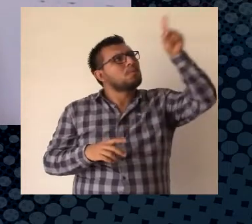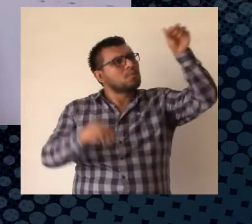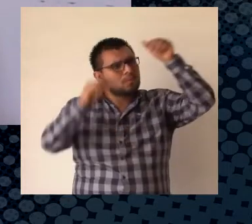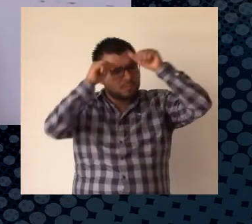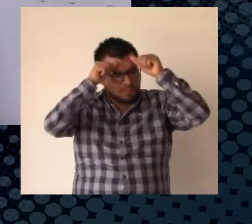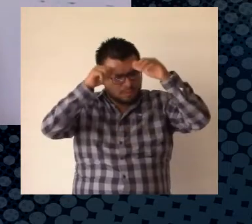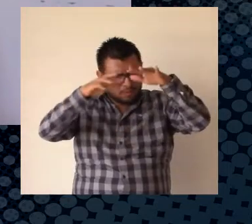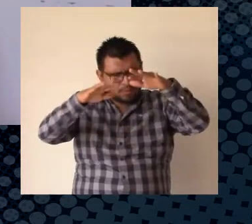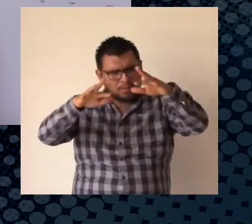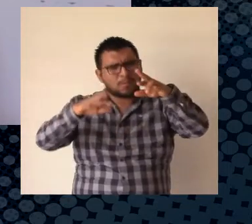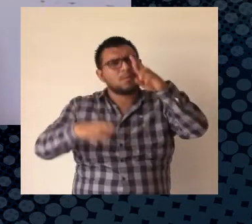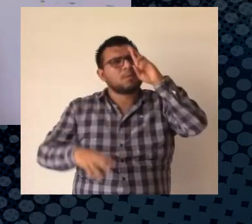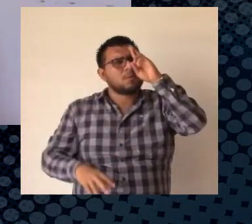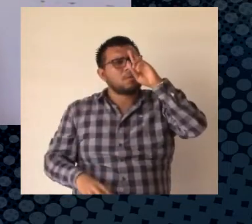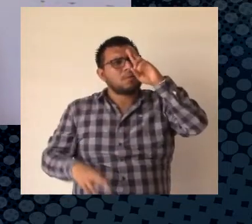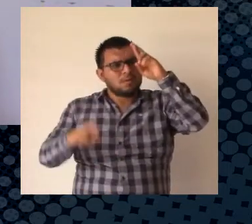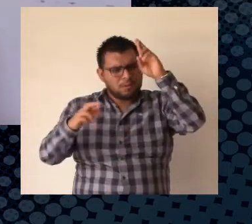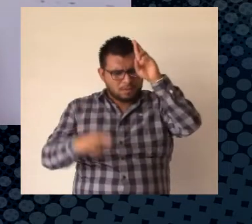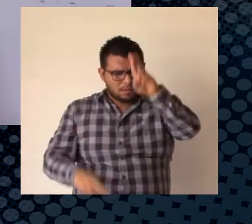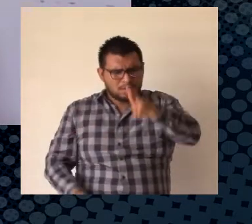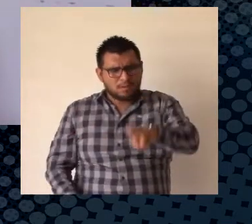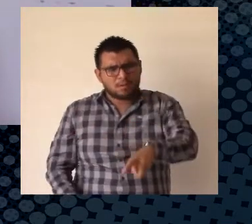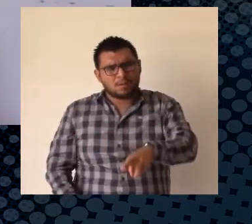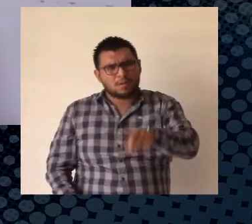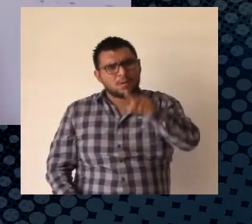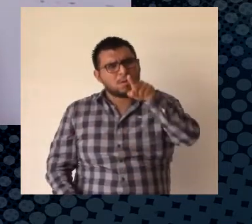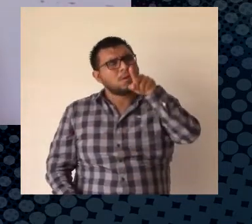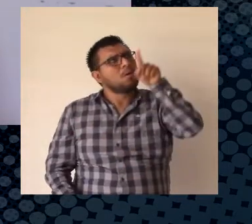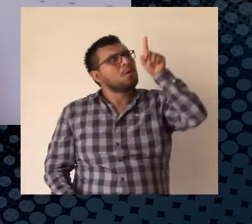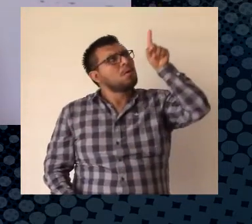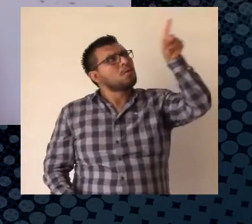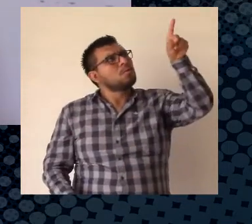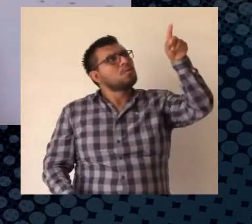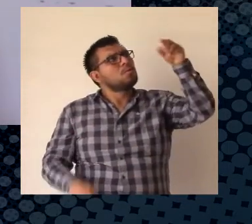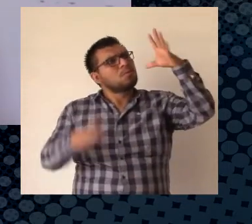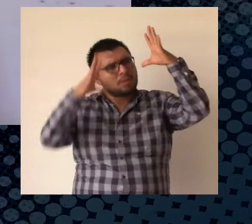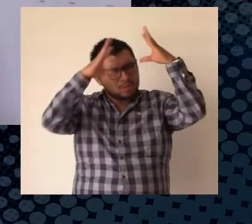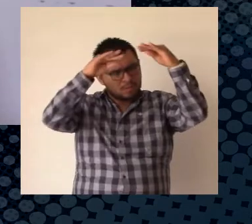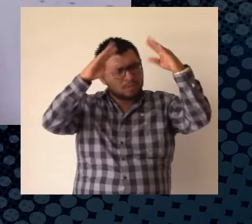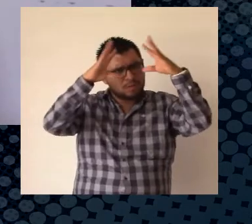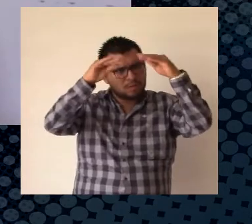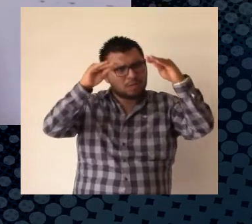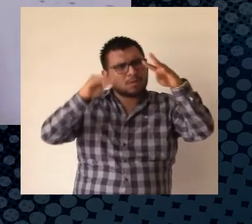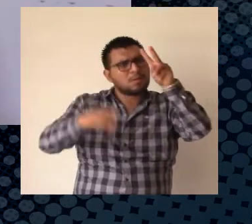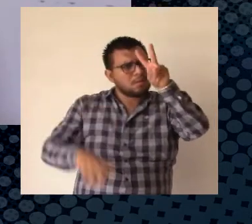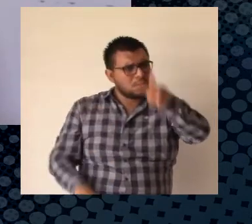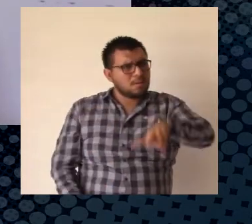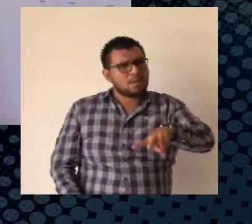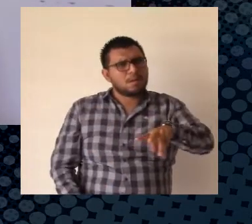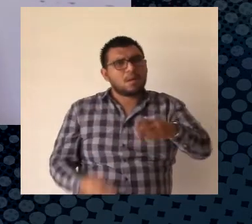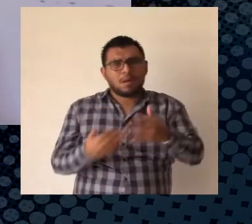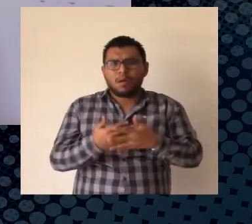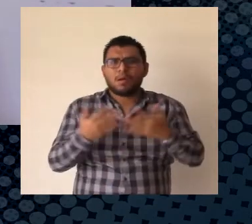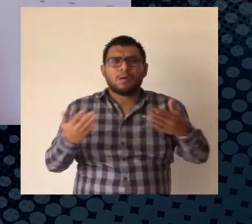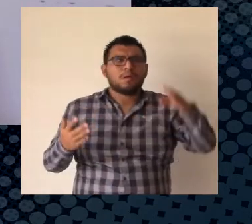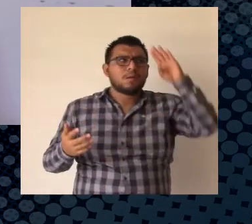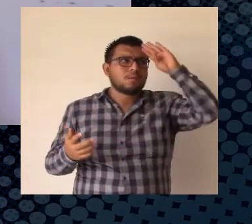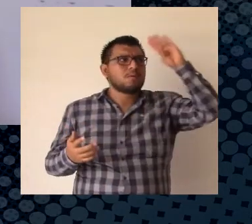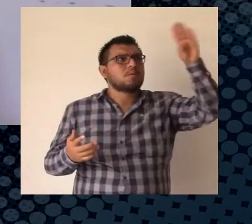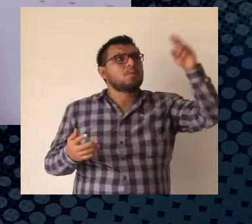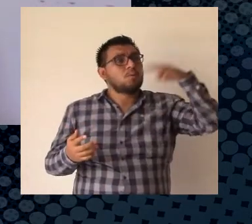bendición sea real, tu enseñanza sea verdadera, y ahora, Señor,